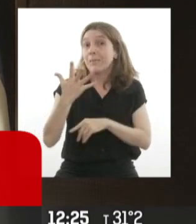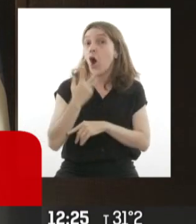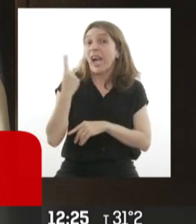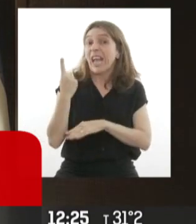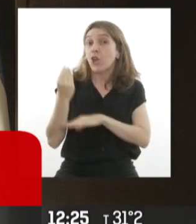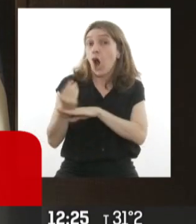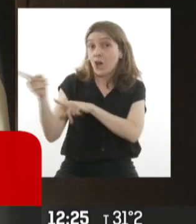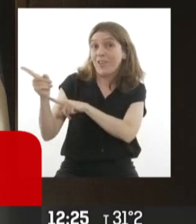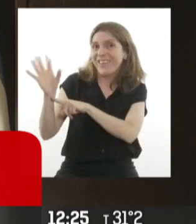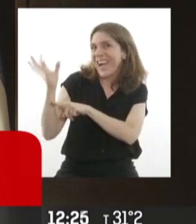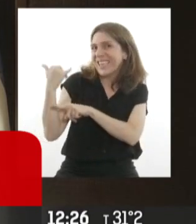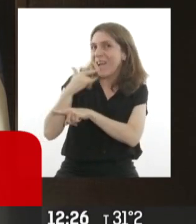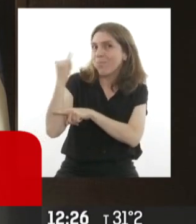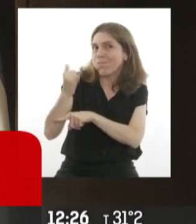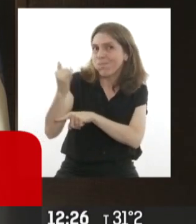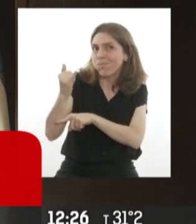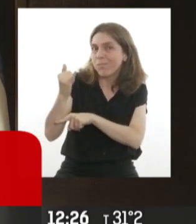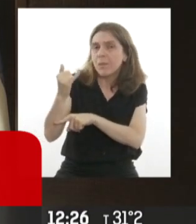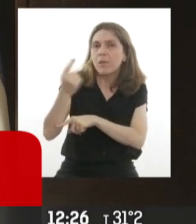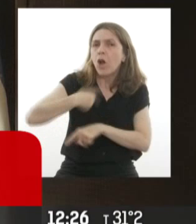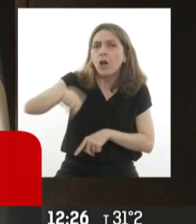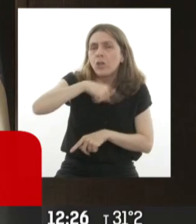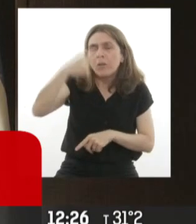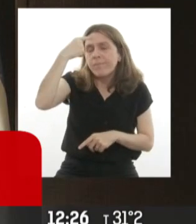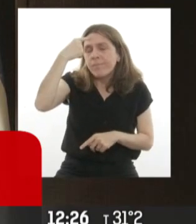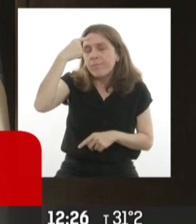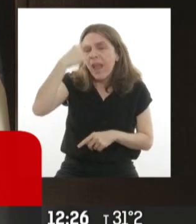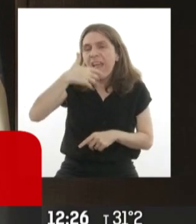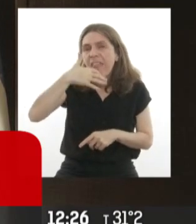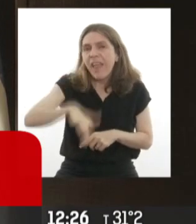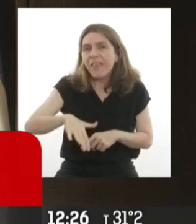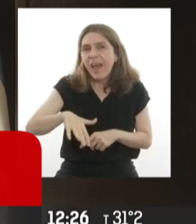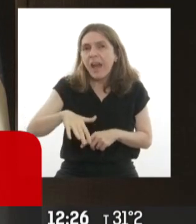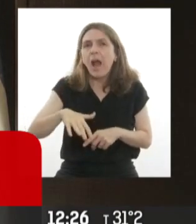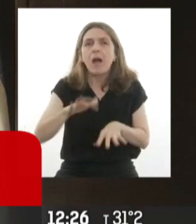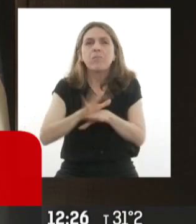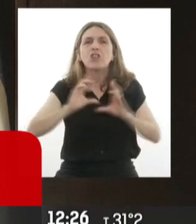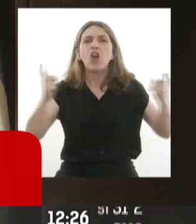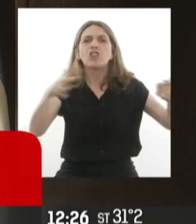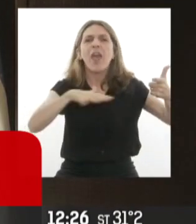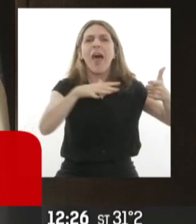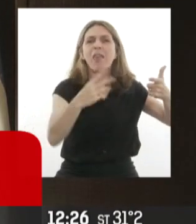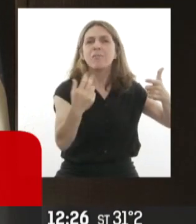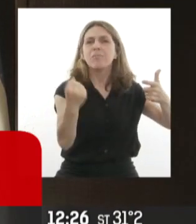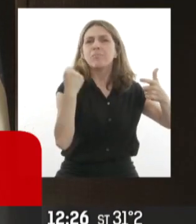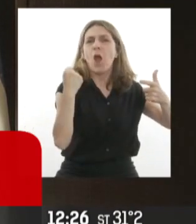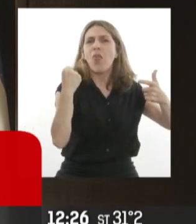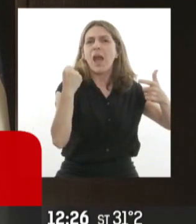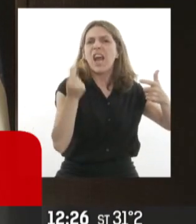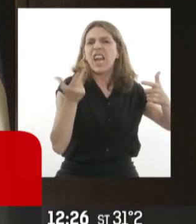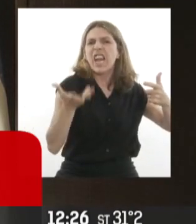recién. Tiene que ver con entender que las riquezas de las sociedades ya no